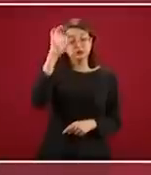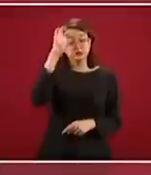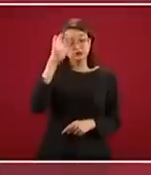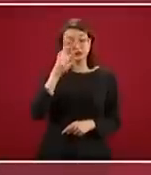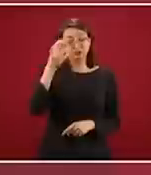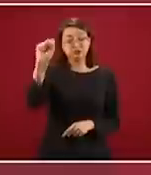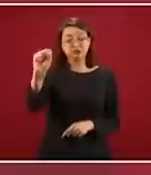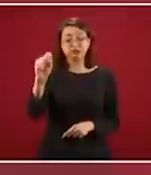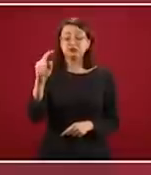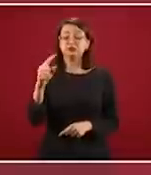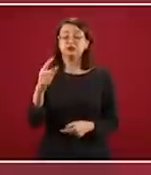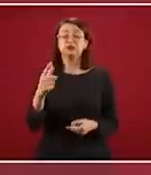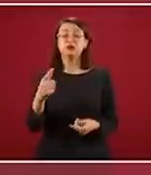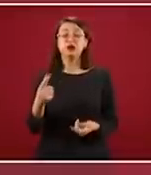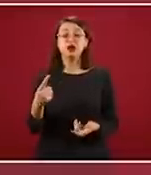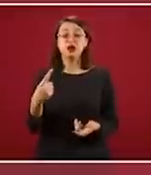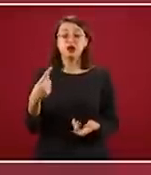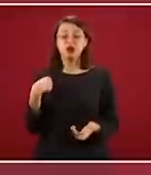la mayoría